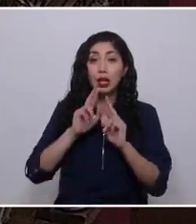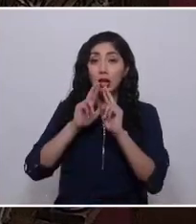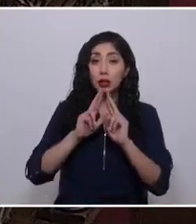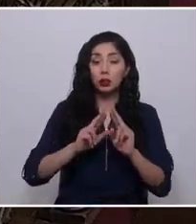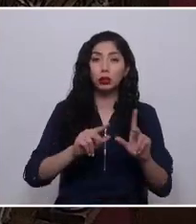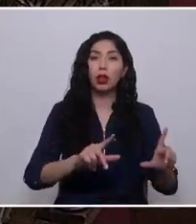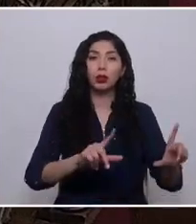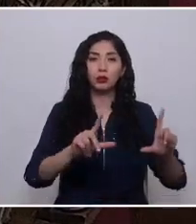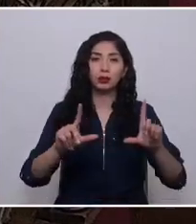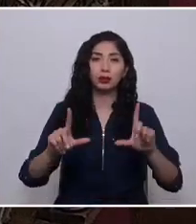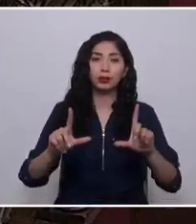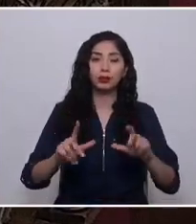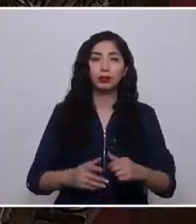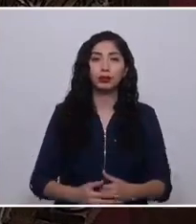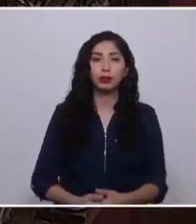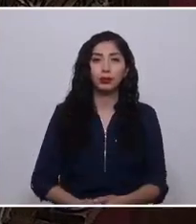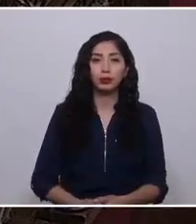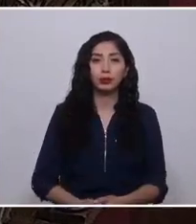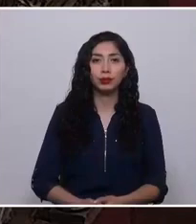resultado de la votación.